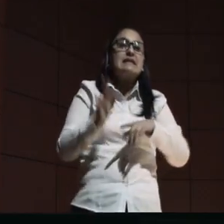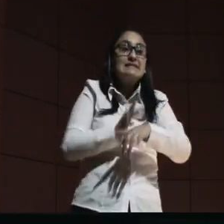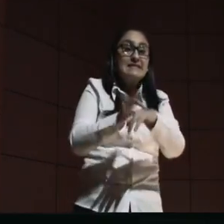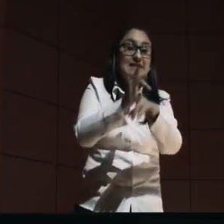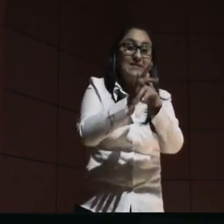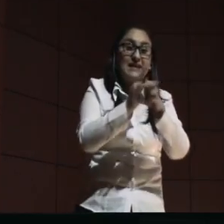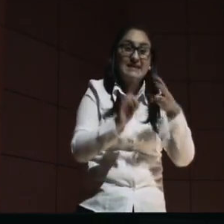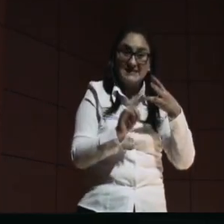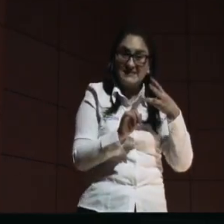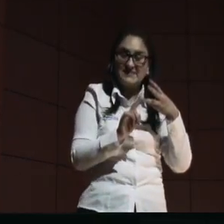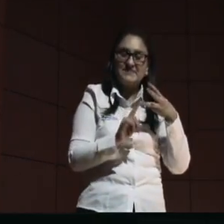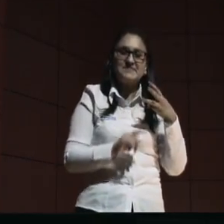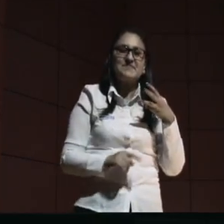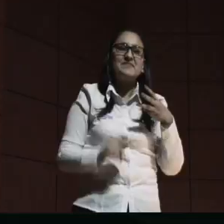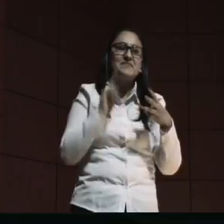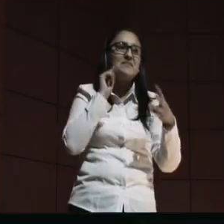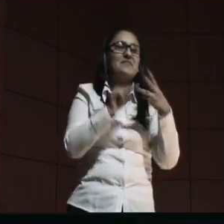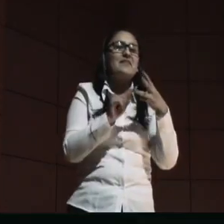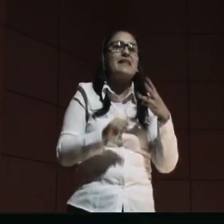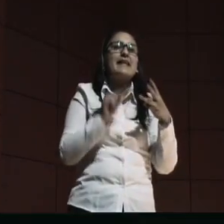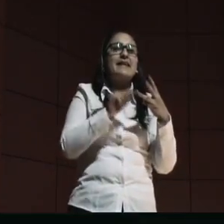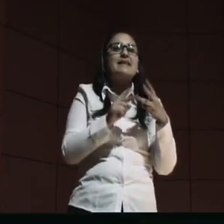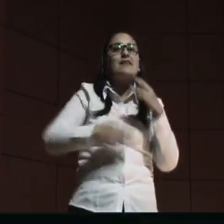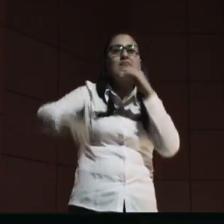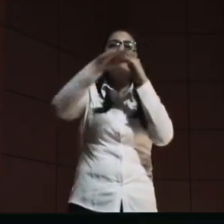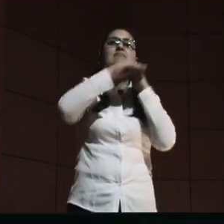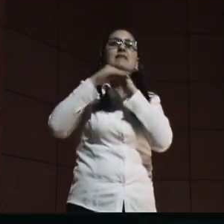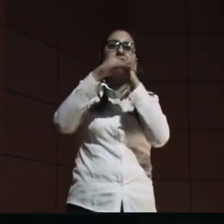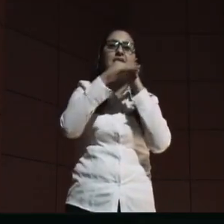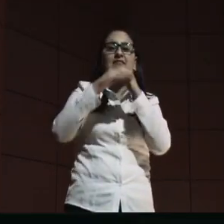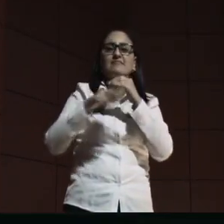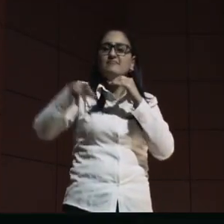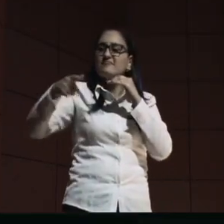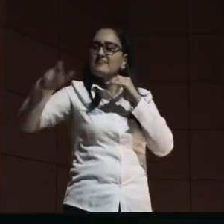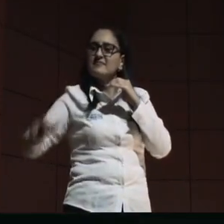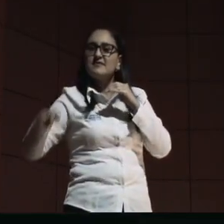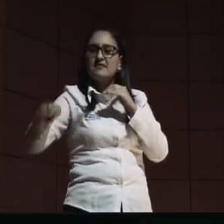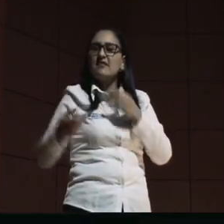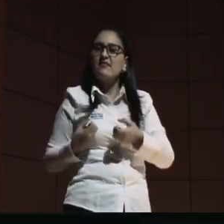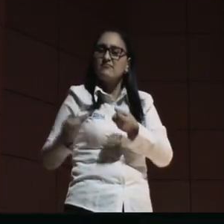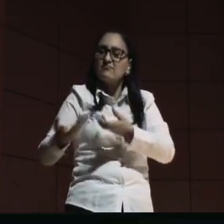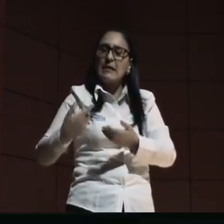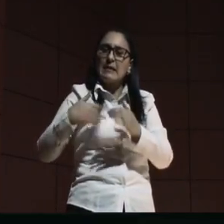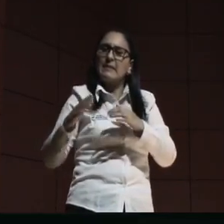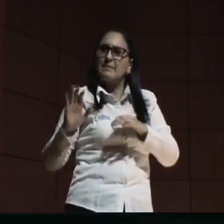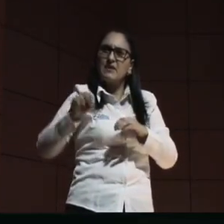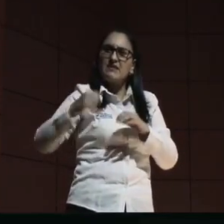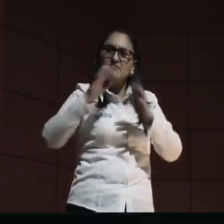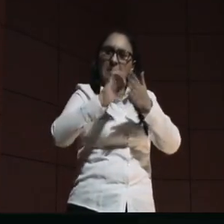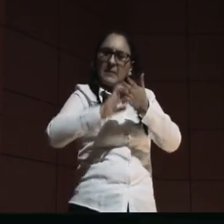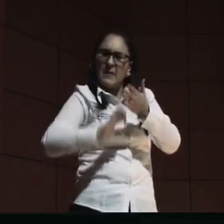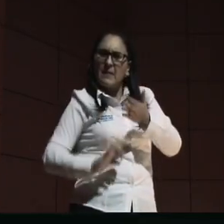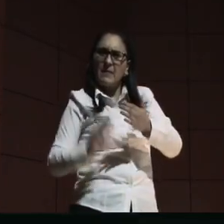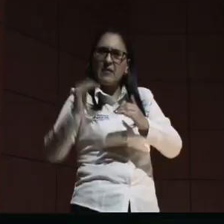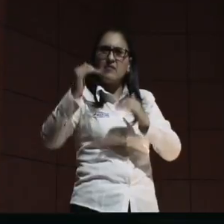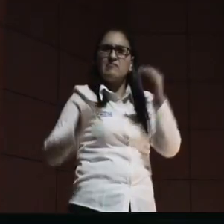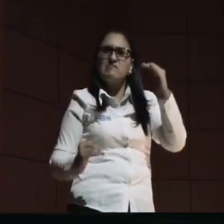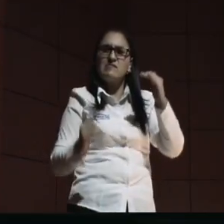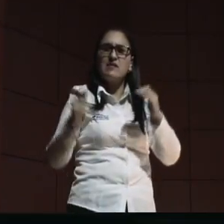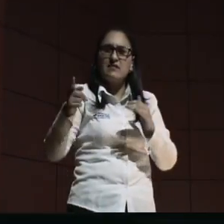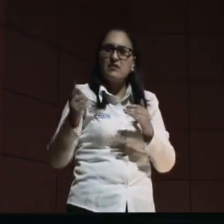Incentivar, tercer verbo rector, la igualdad y el respeto por el otro, aportando la disminución del matoneo en los